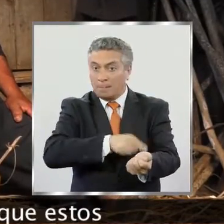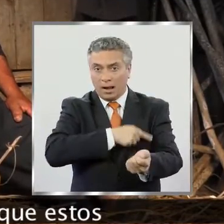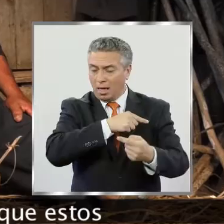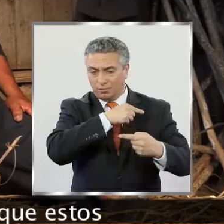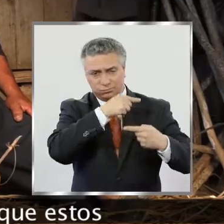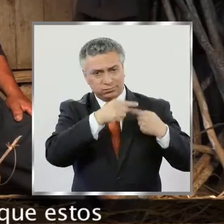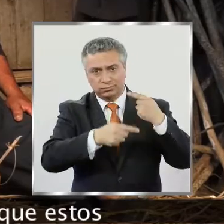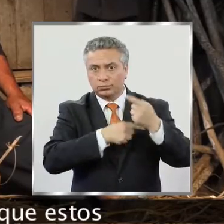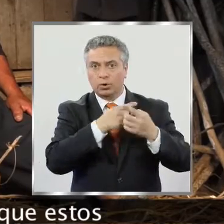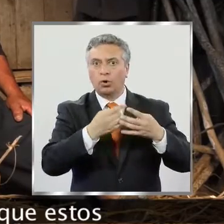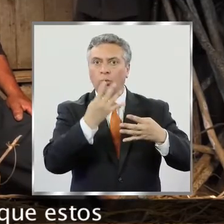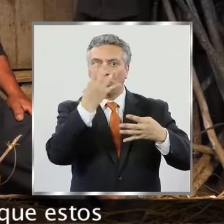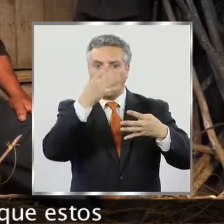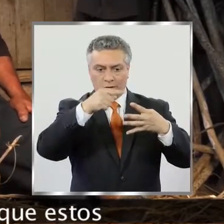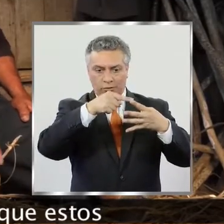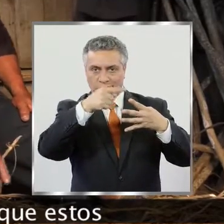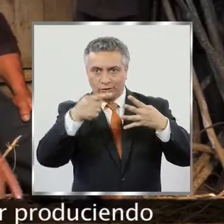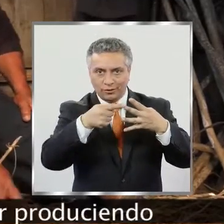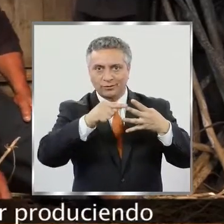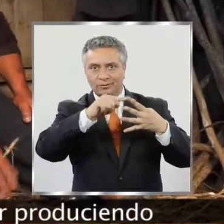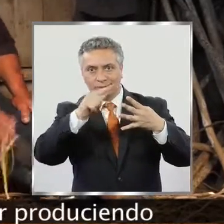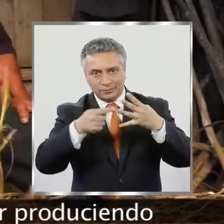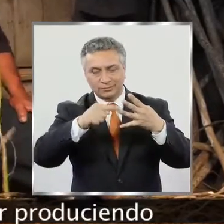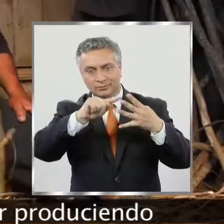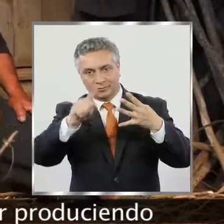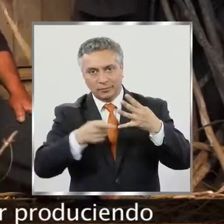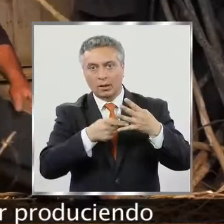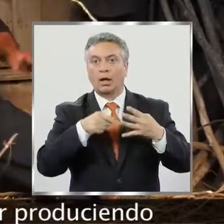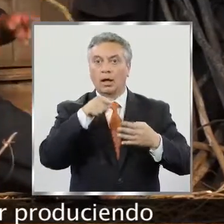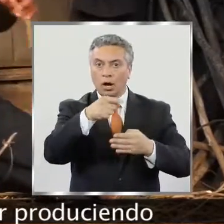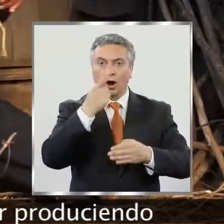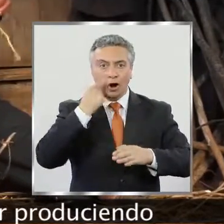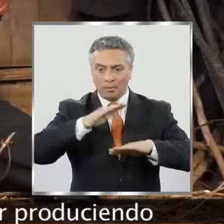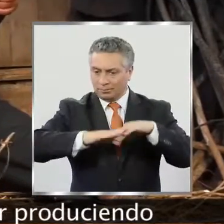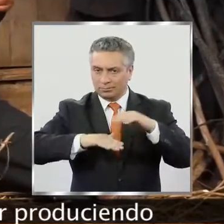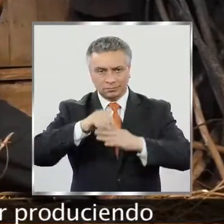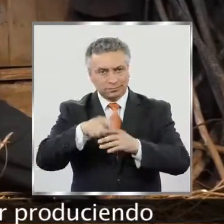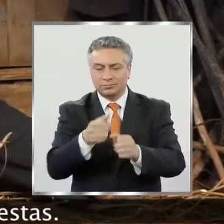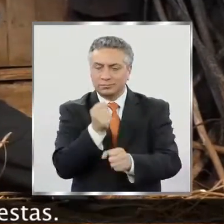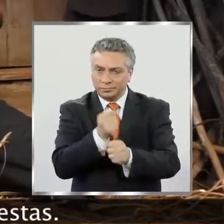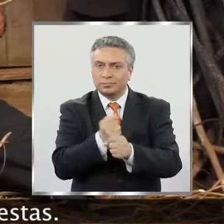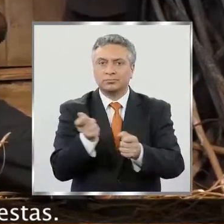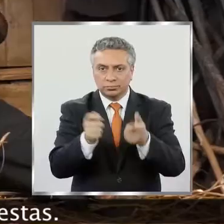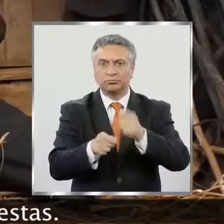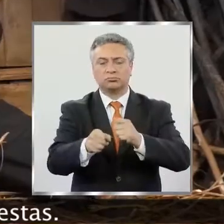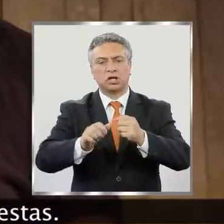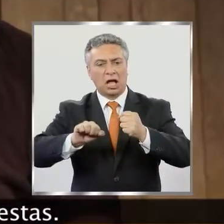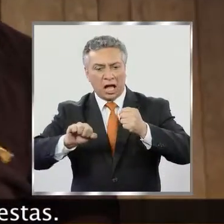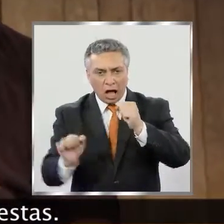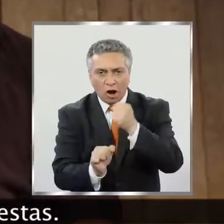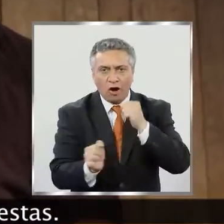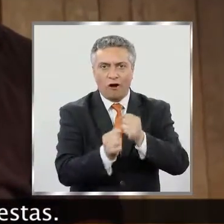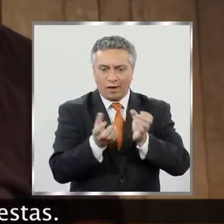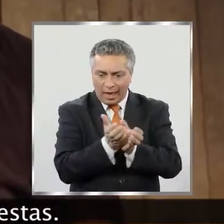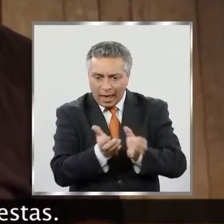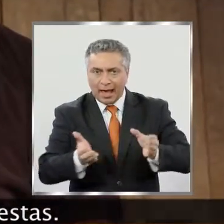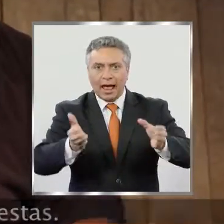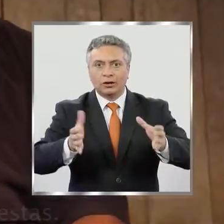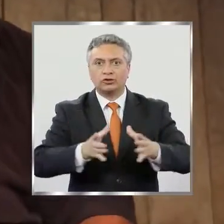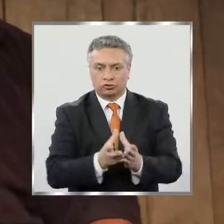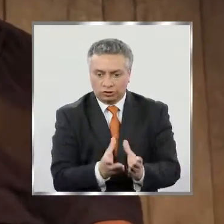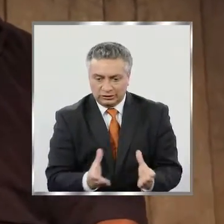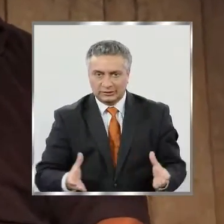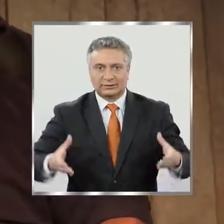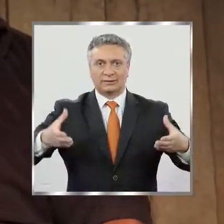durante 4 generaciones y que estos artesanos han sabido mantener produciendo escobas, canastos y